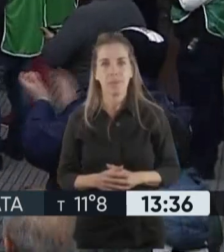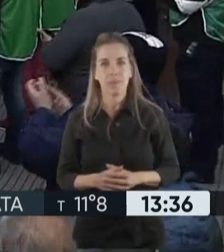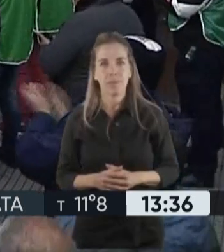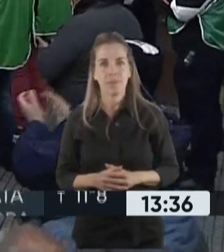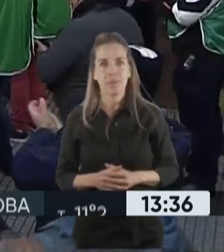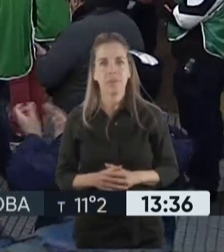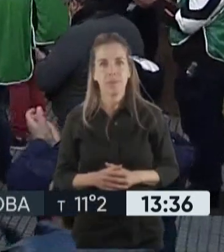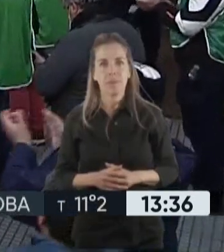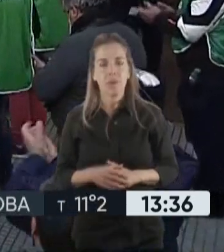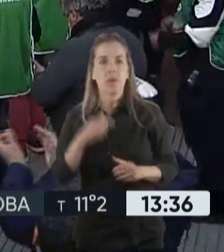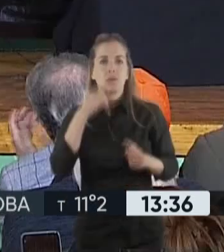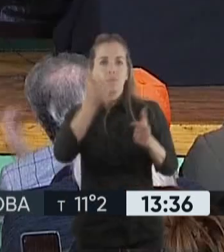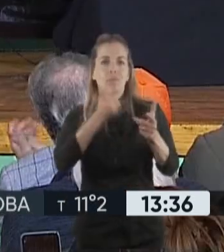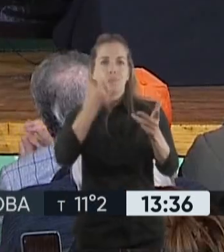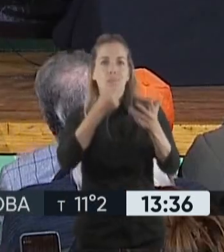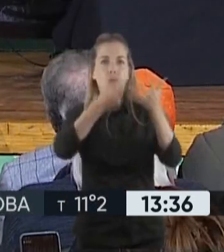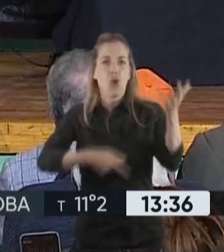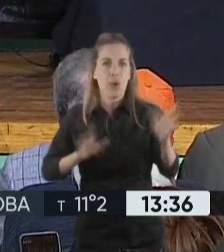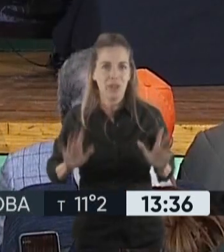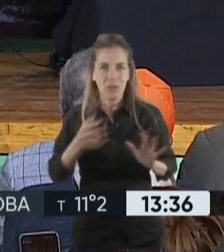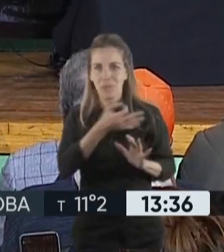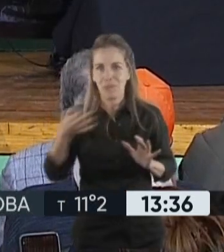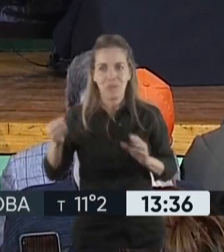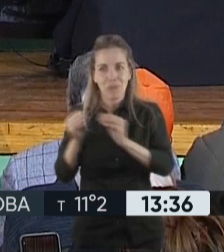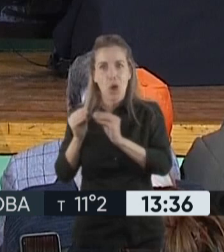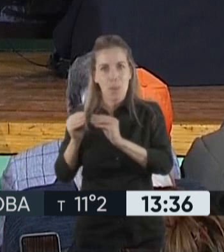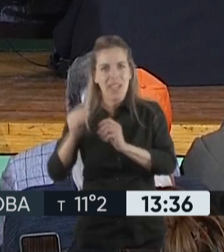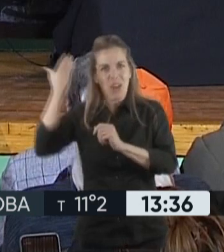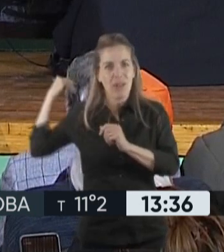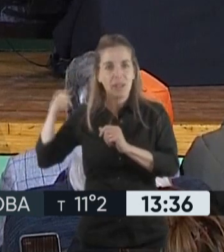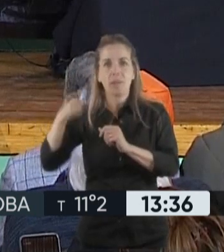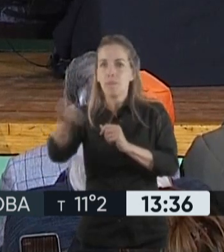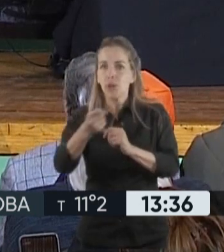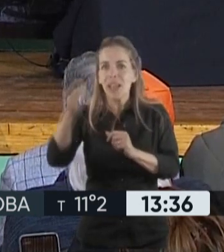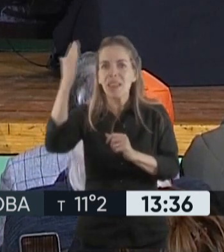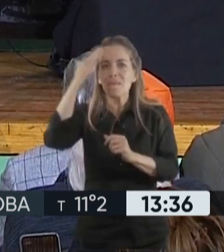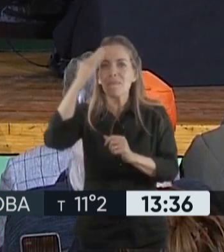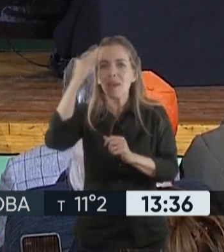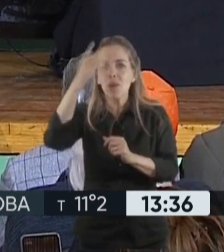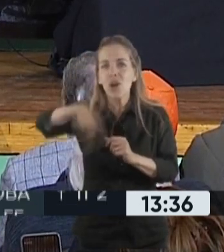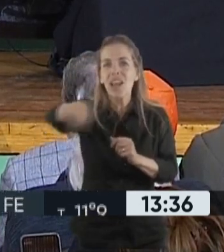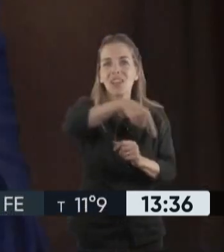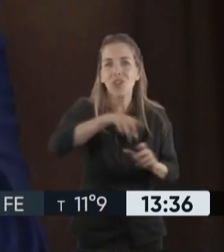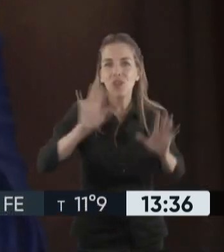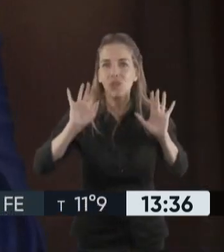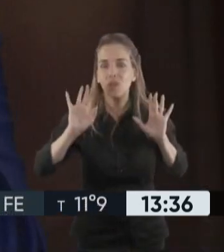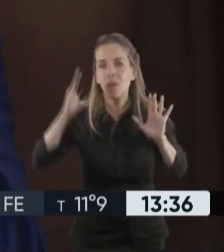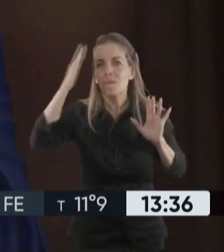Yo les digo todo esto, como bien dijo Ricardo, para que no olvidemos. Tampoco olvidemos